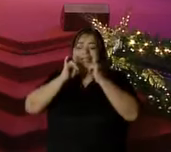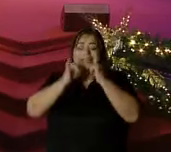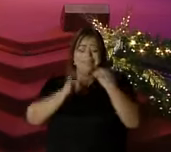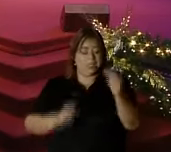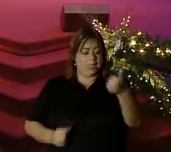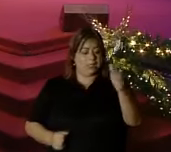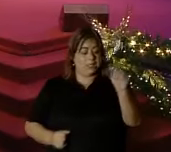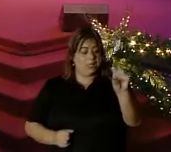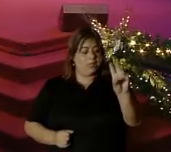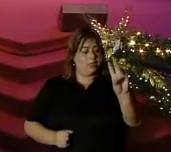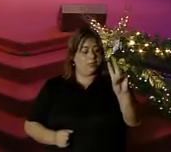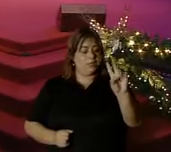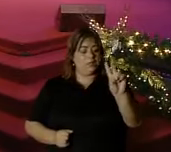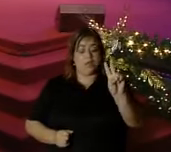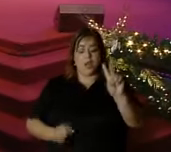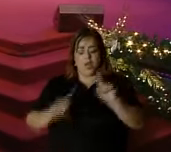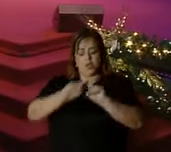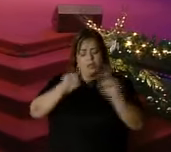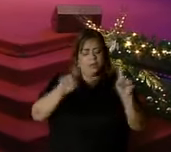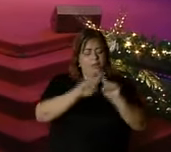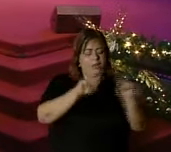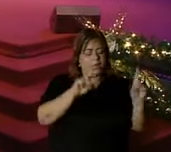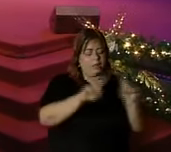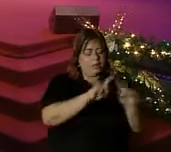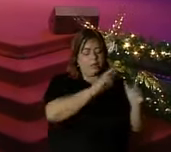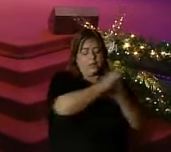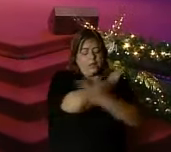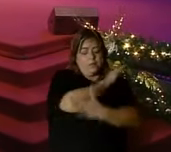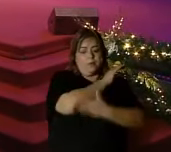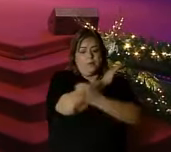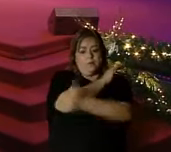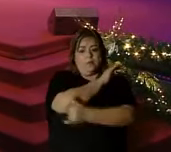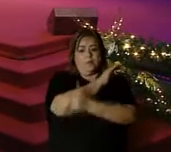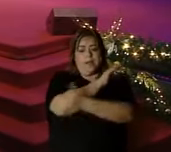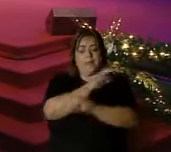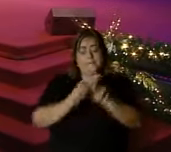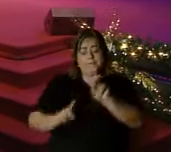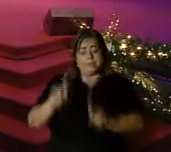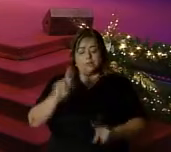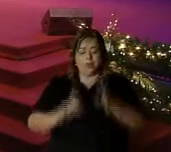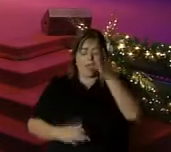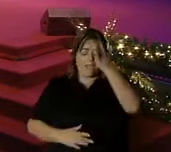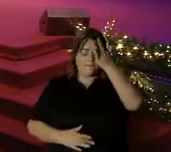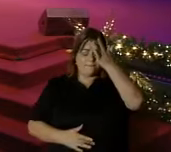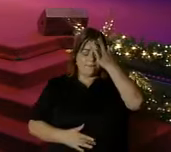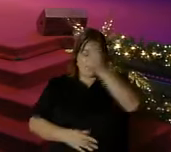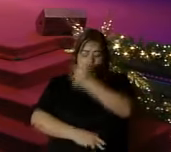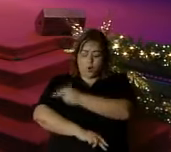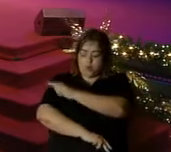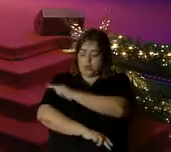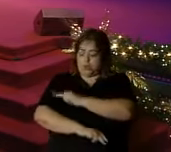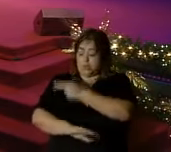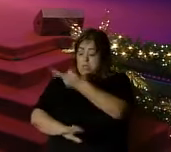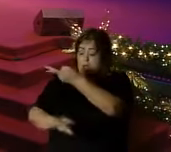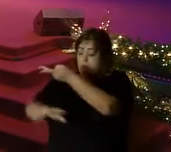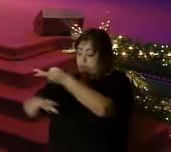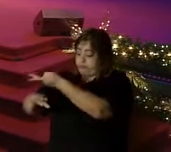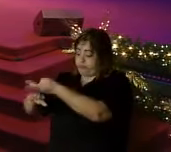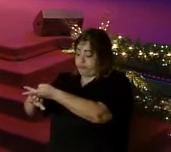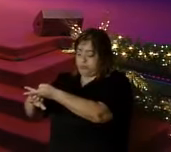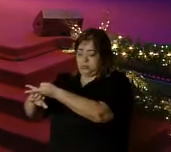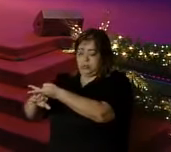instituciones, en las naciones, los que están postrados, los que están en sus hogares. Gracias